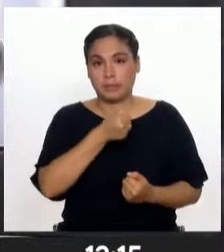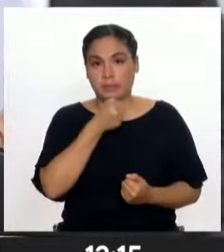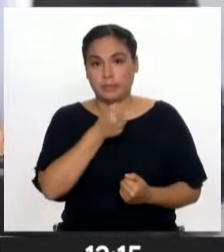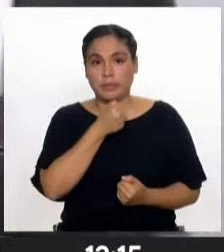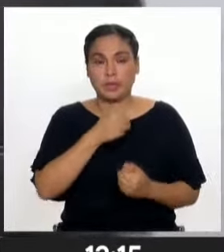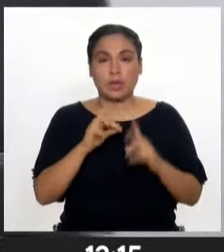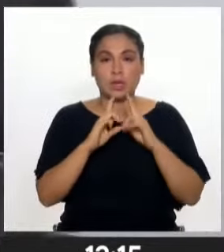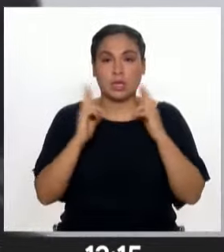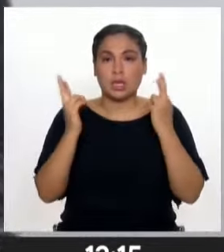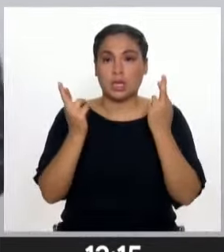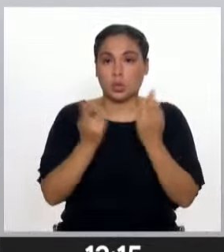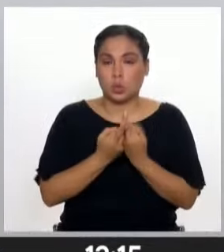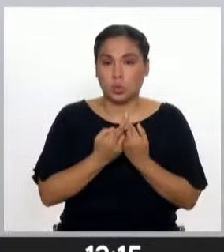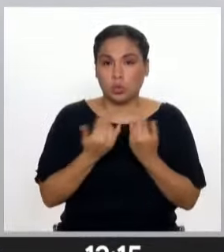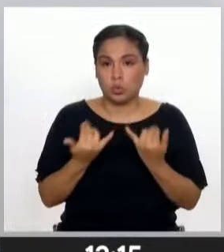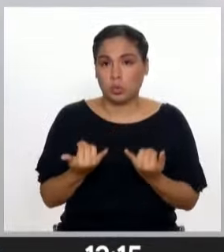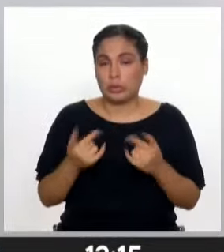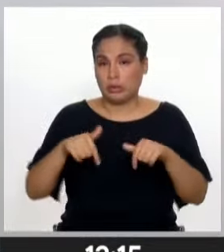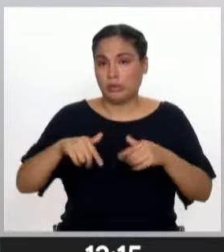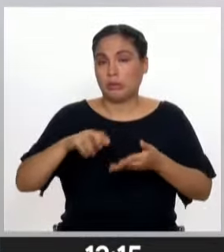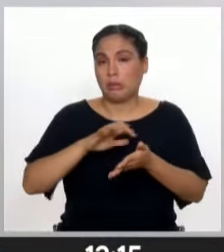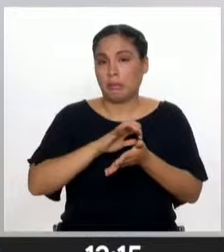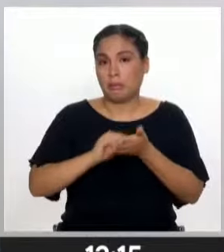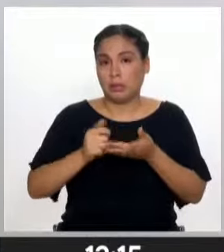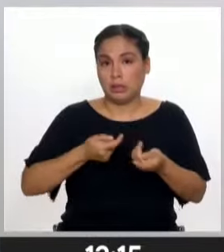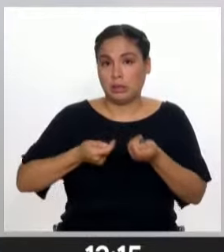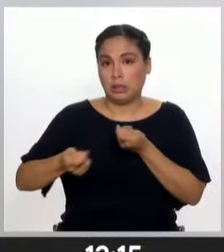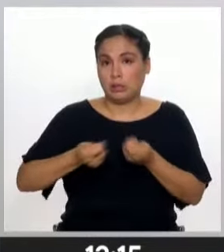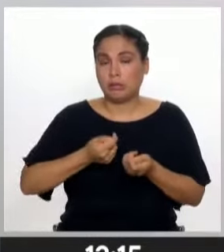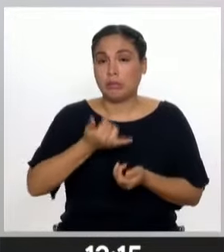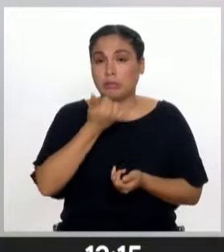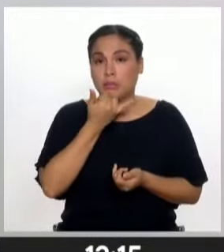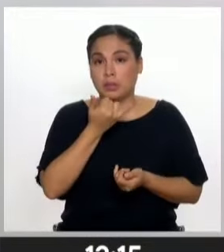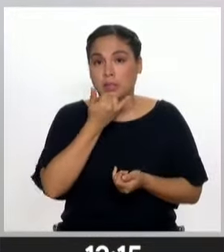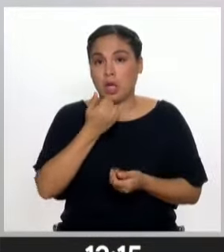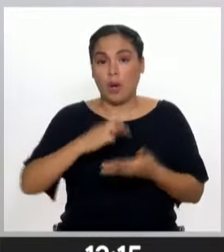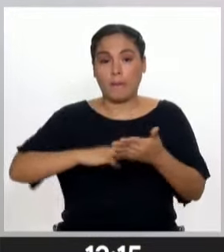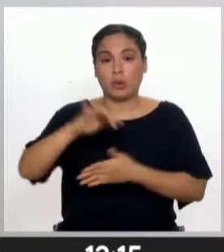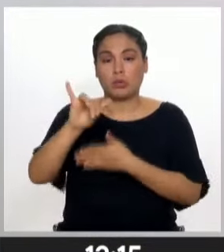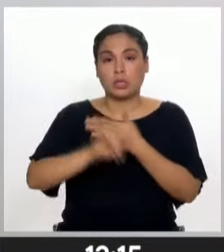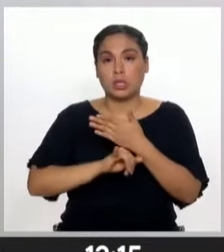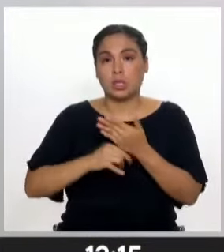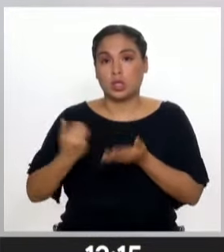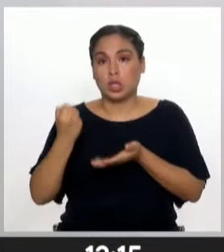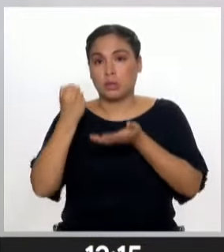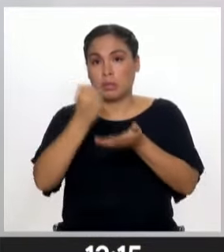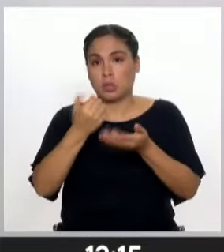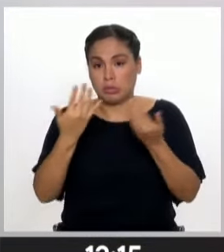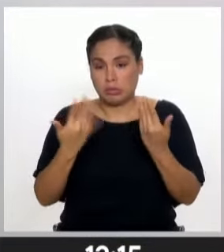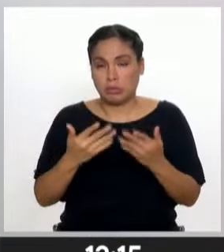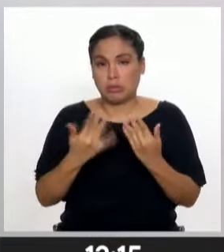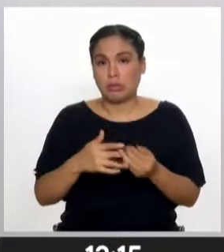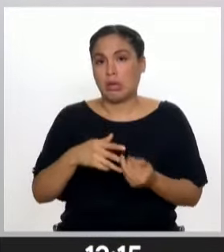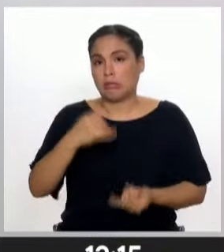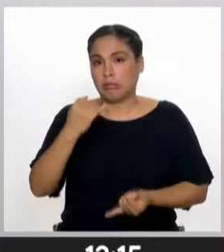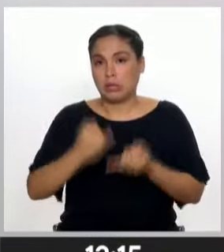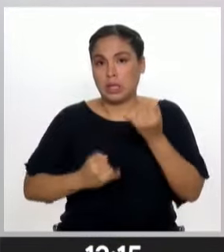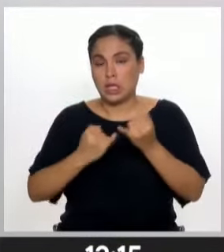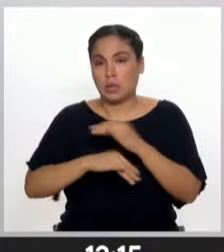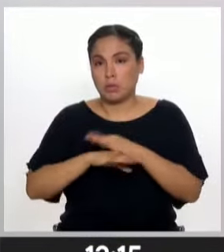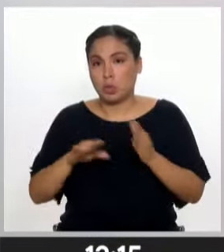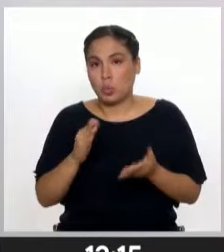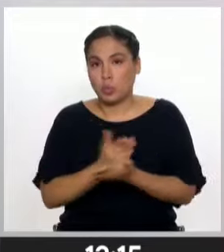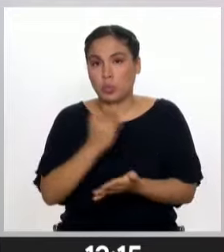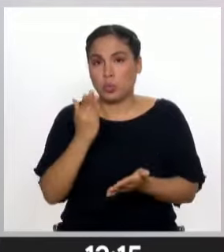precisado que en este mes de gestión lo que han encontrado han sido proyectos de inversión que ya se habían vencido, problema de tarjeta, no